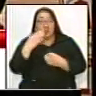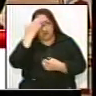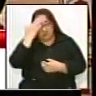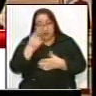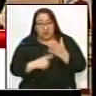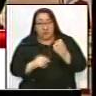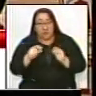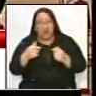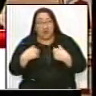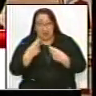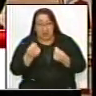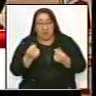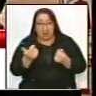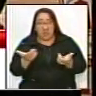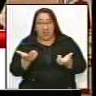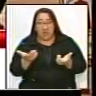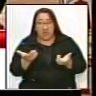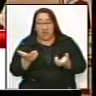señor? Si tienes plata,